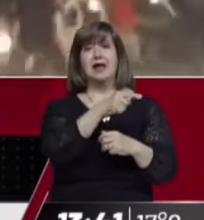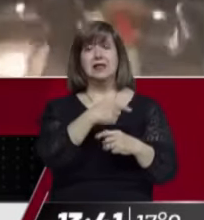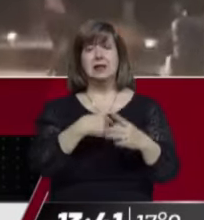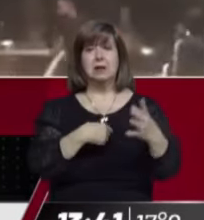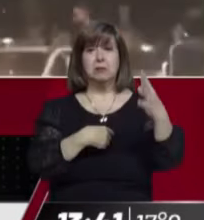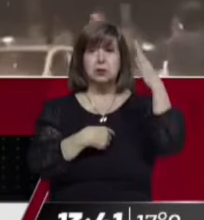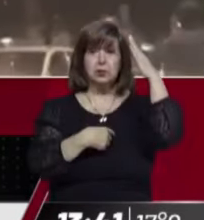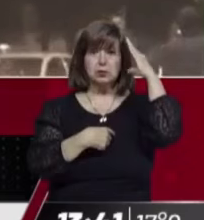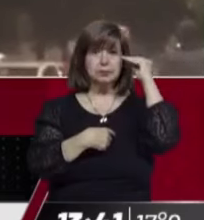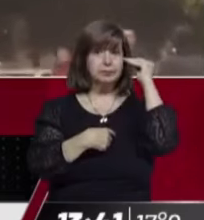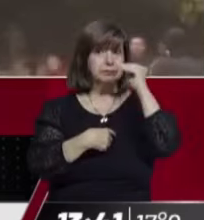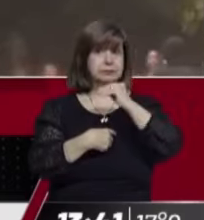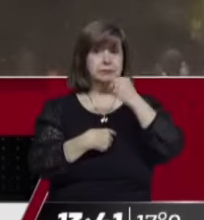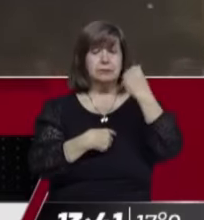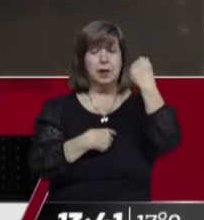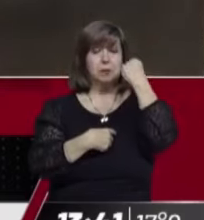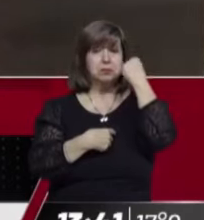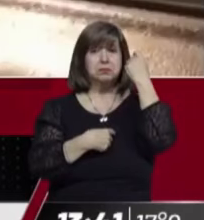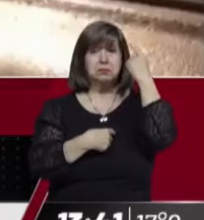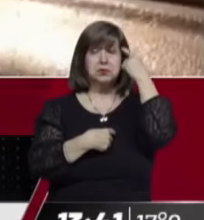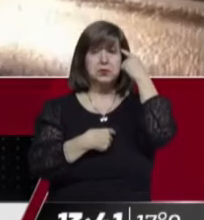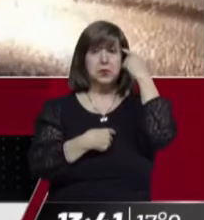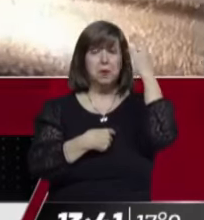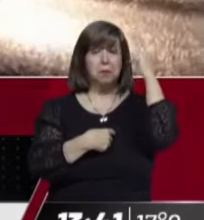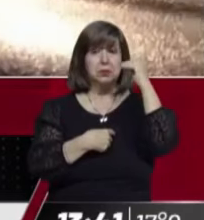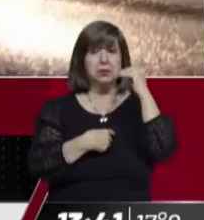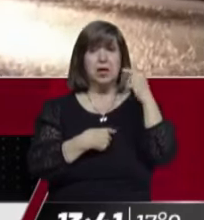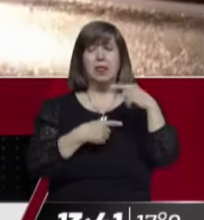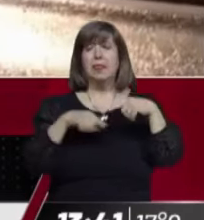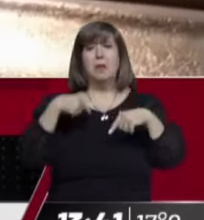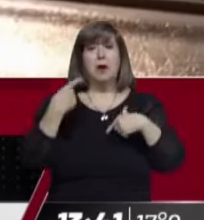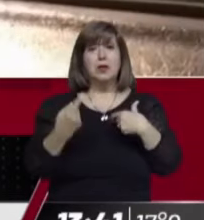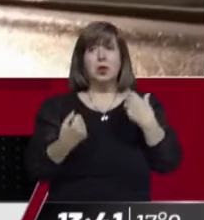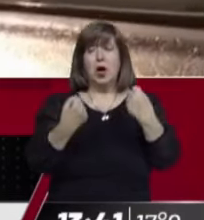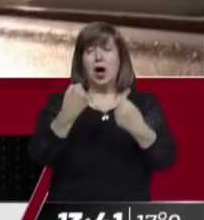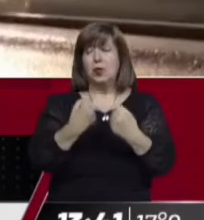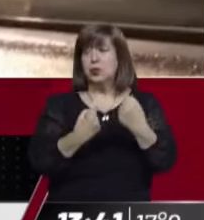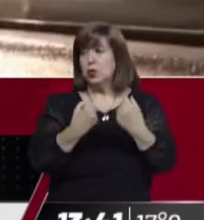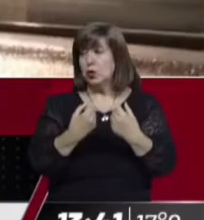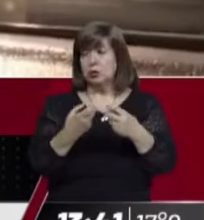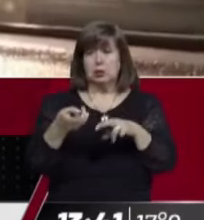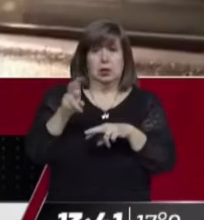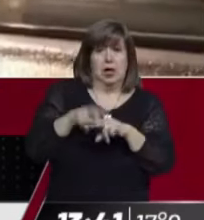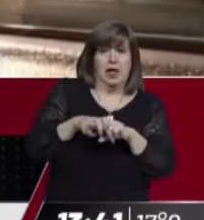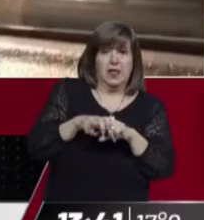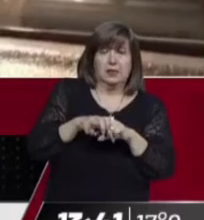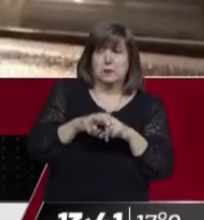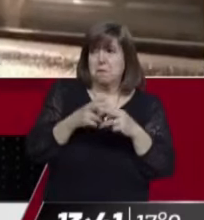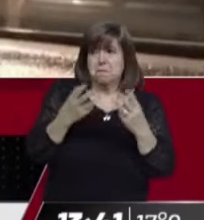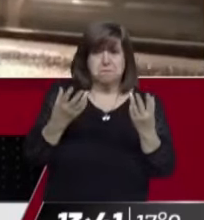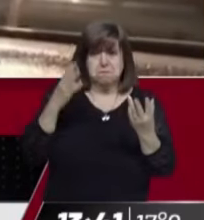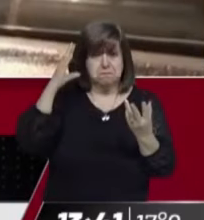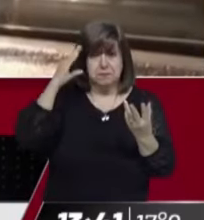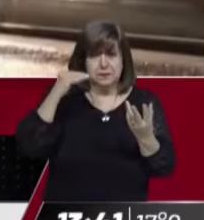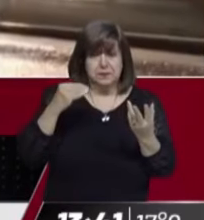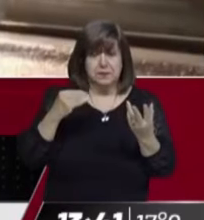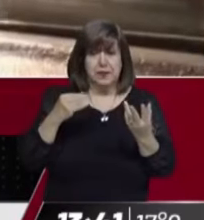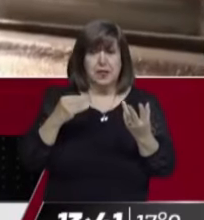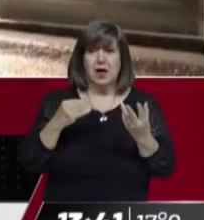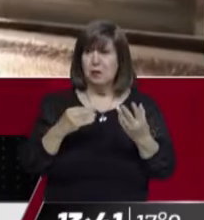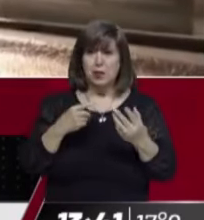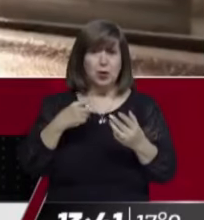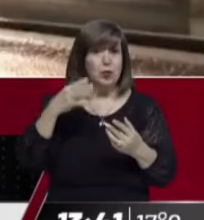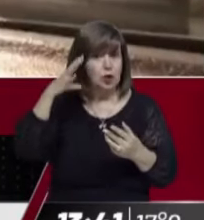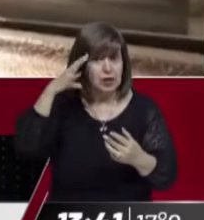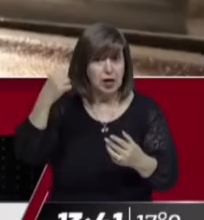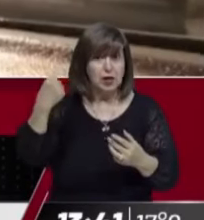No más me acuerdo porque después hay un video en el que salgo yo en el auto a esa puerte no me la acuerdo cuando tampoco recordas cuando te dan ese golpe en